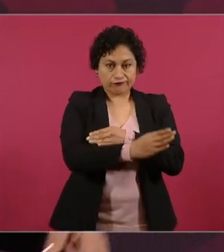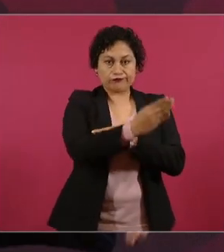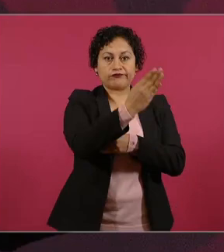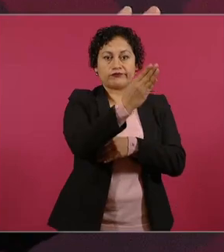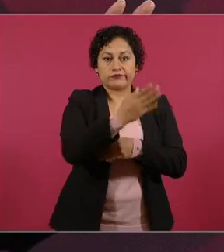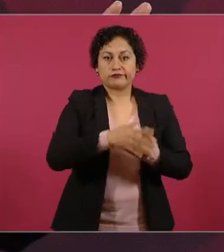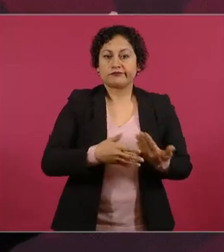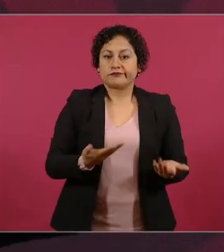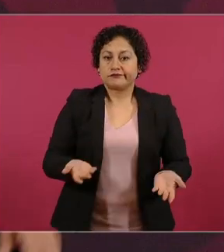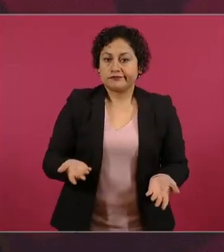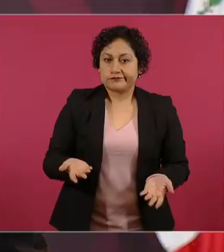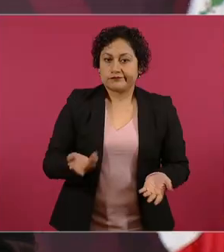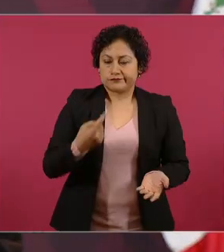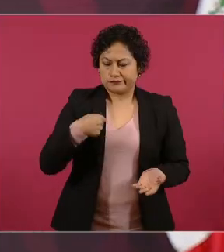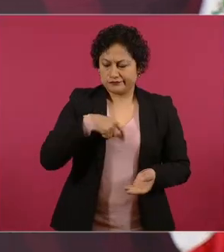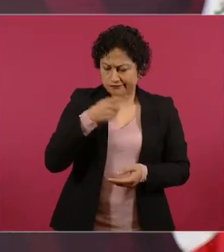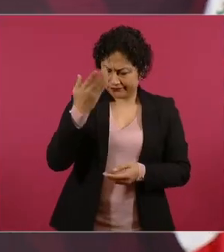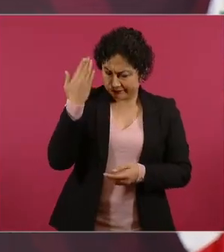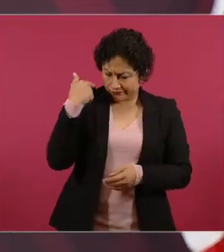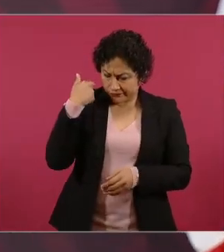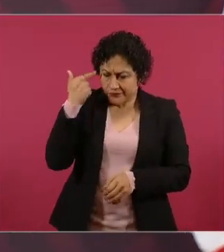Habíamos encontrado como